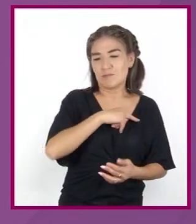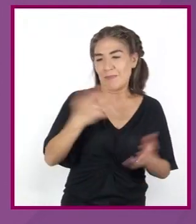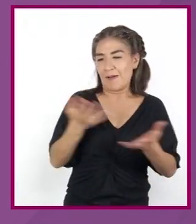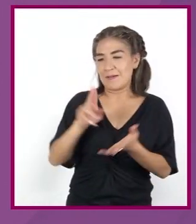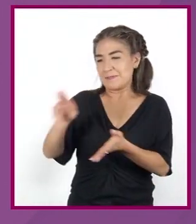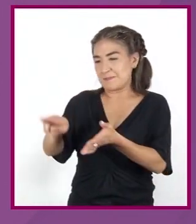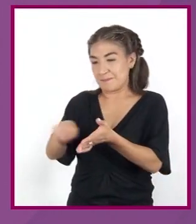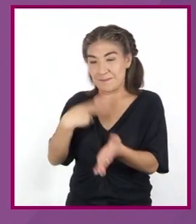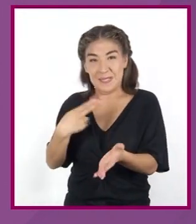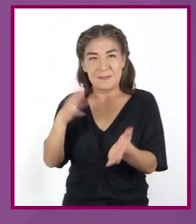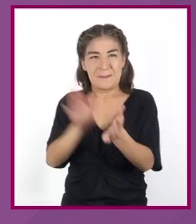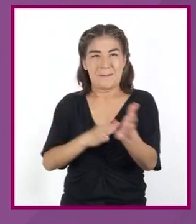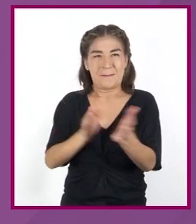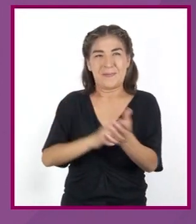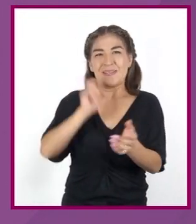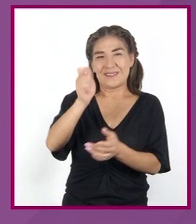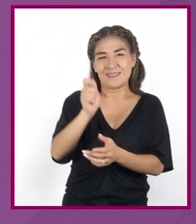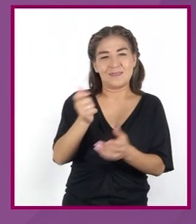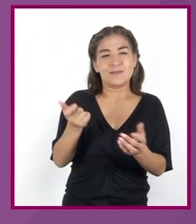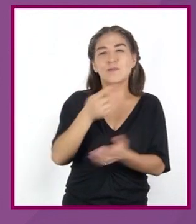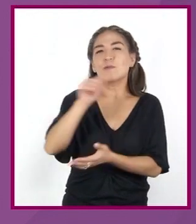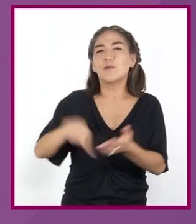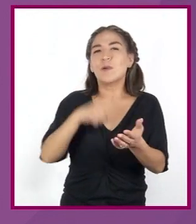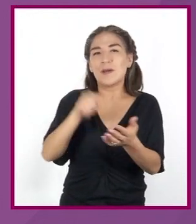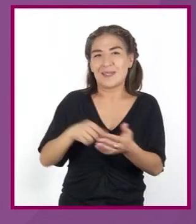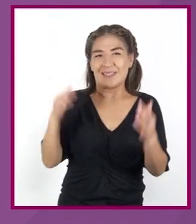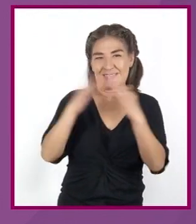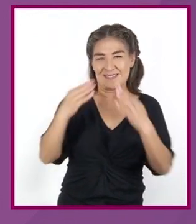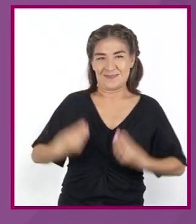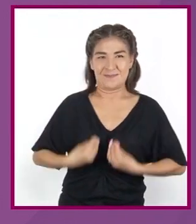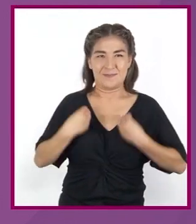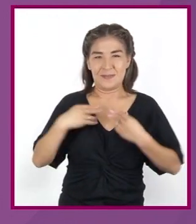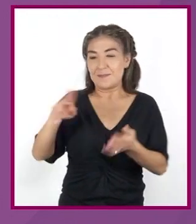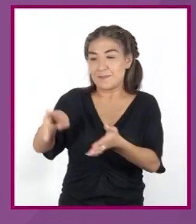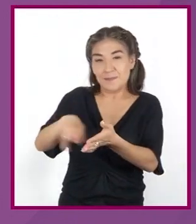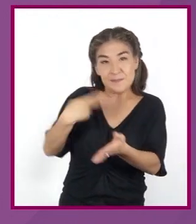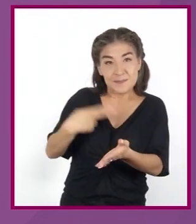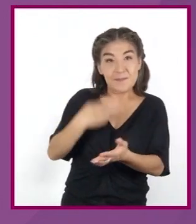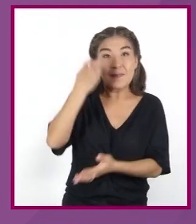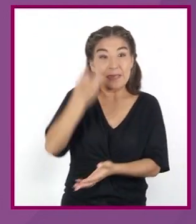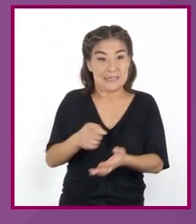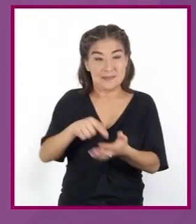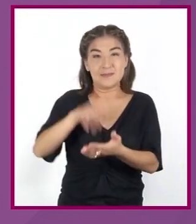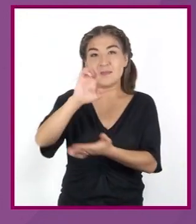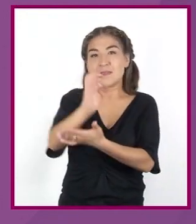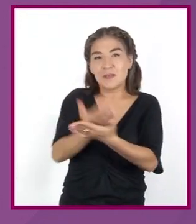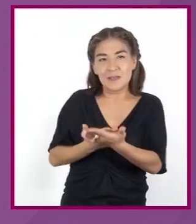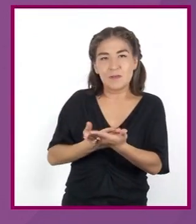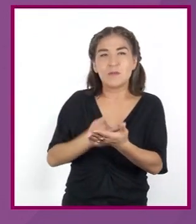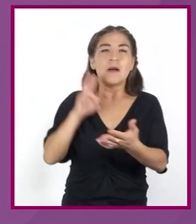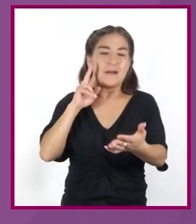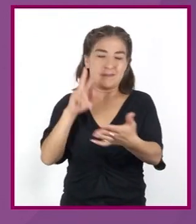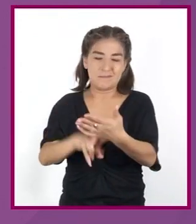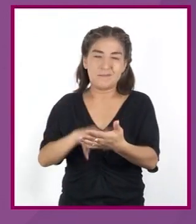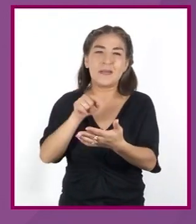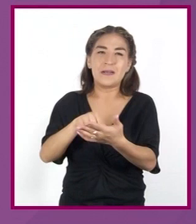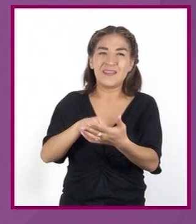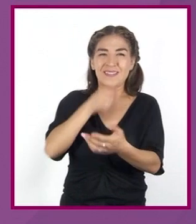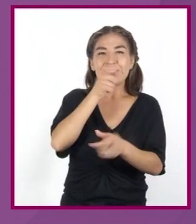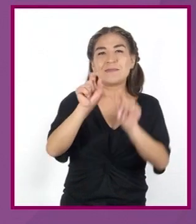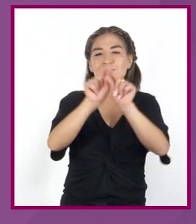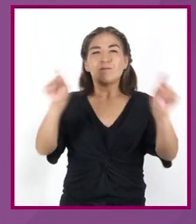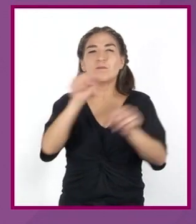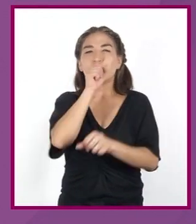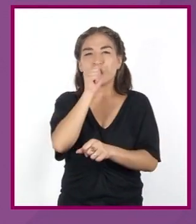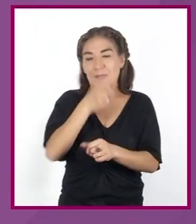de arrendamiento respecto del lugar en donde vivimos. En este contrato encontramos por ahí una leyenda que